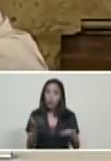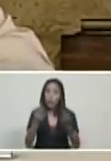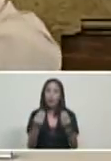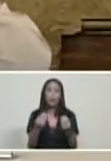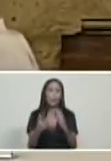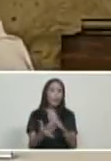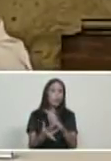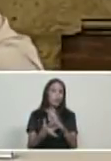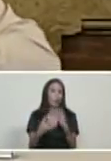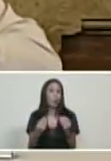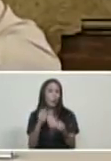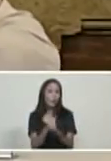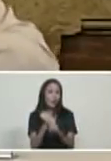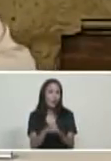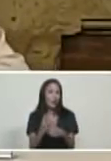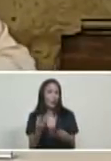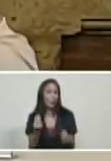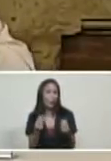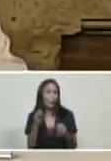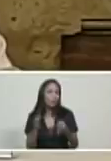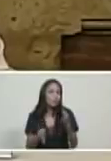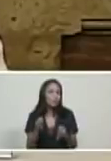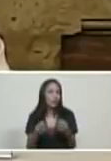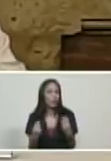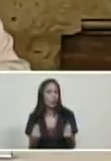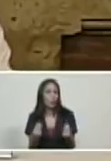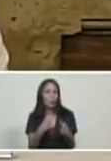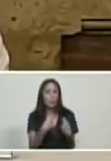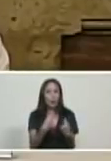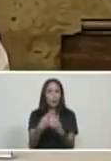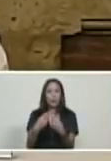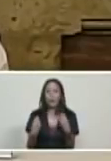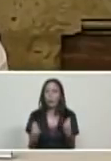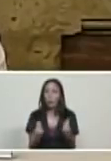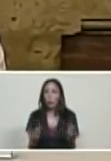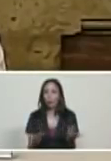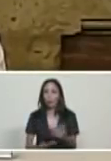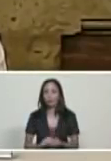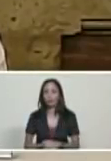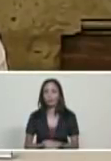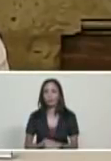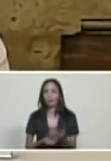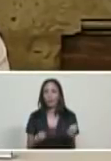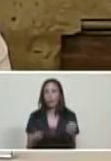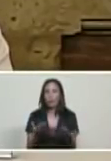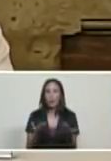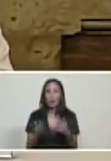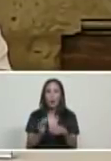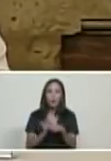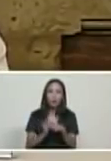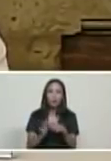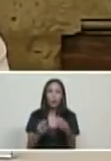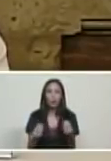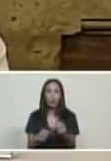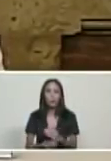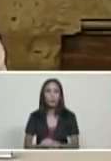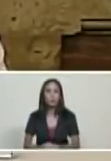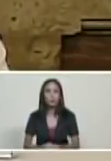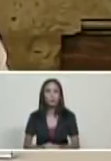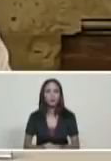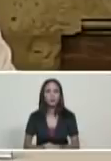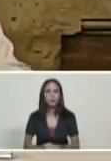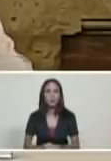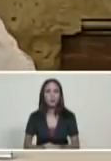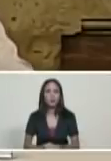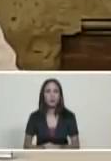técnica, jurídica, técnica financiera, técnica monetaria, viene de avance.